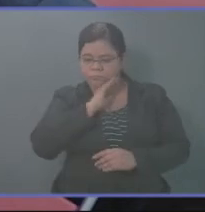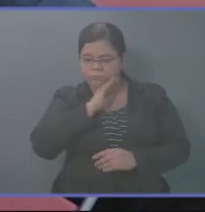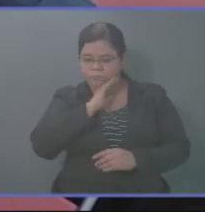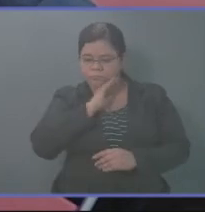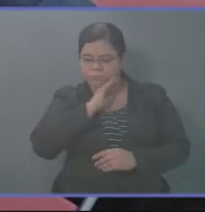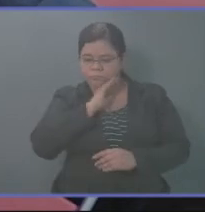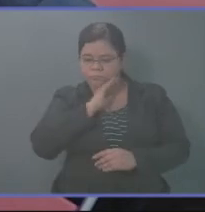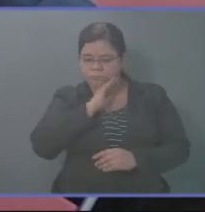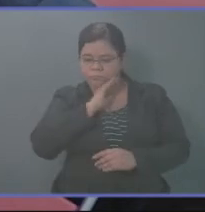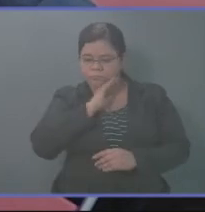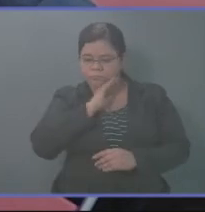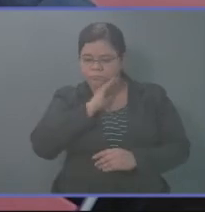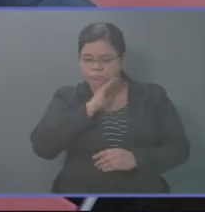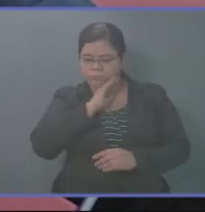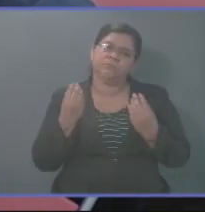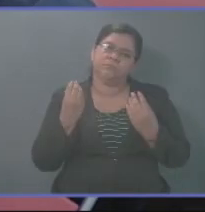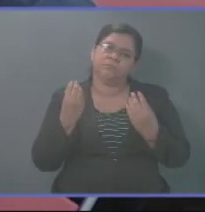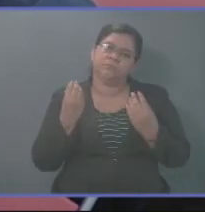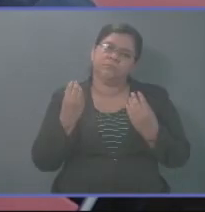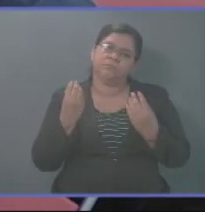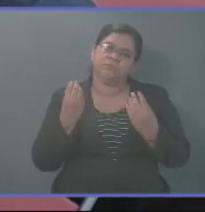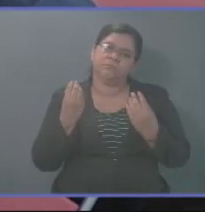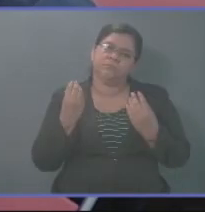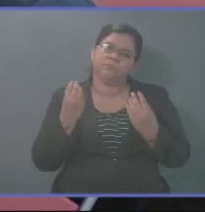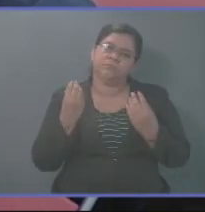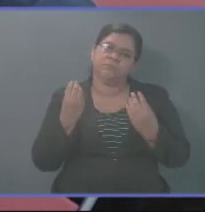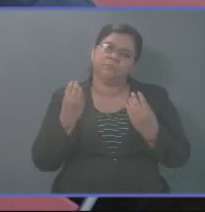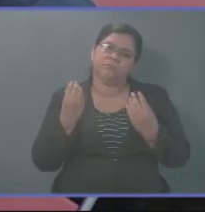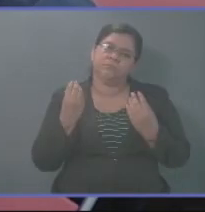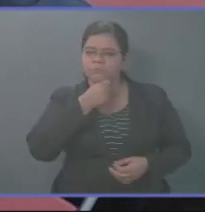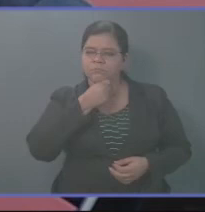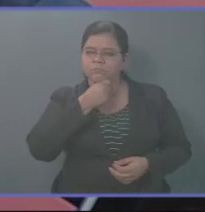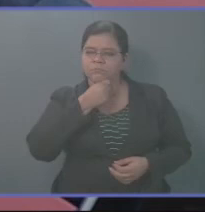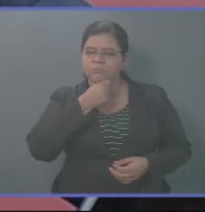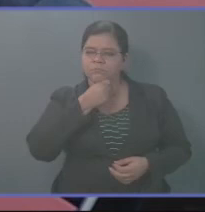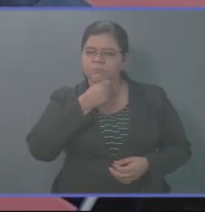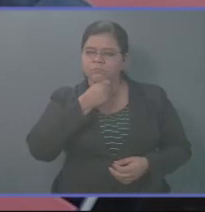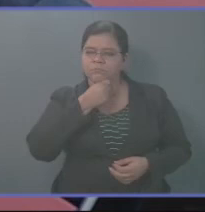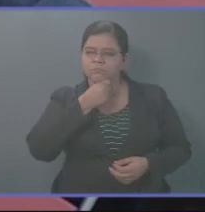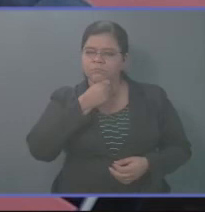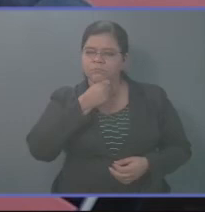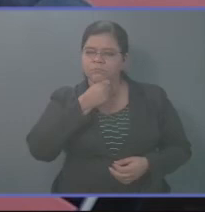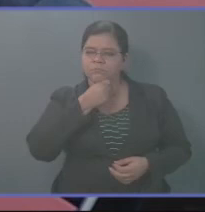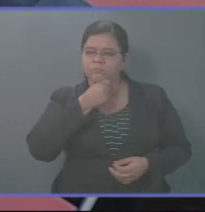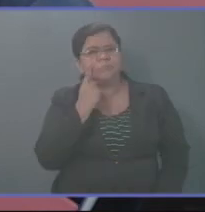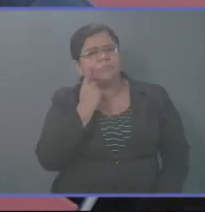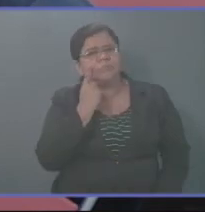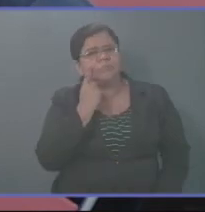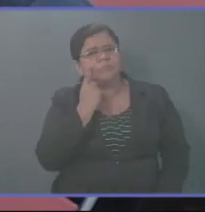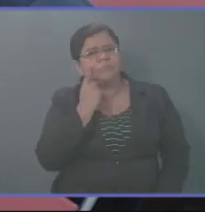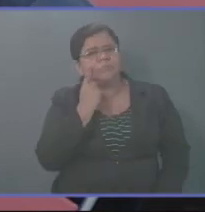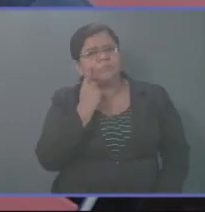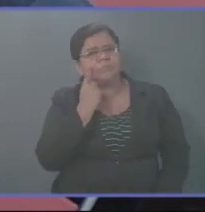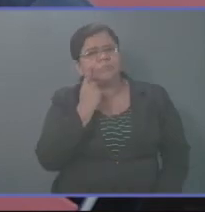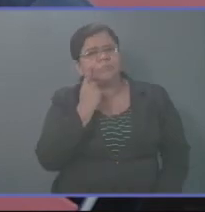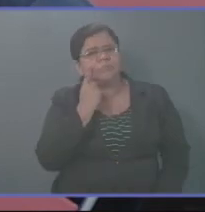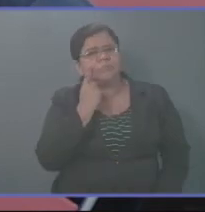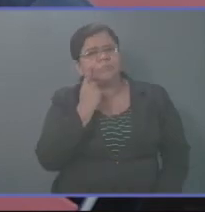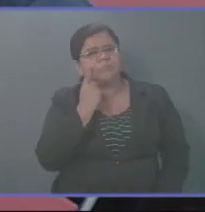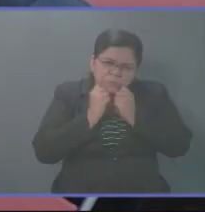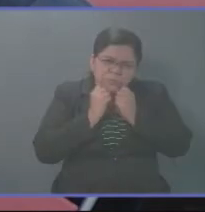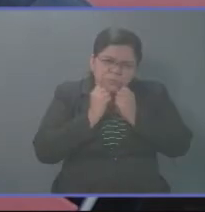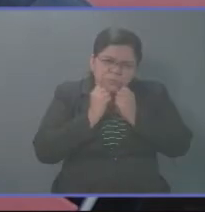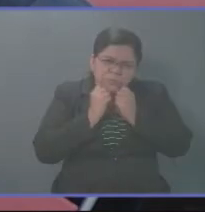todos. Y por favor, un mensaje muy claro. Cuídense, cuiden su metro